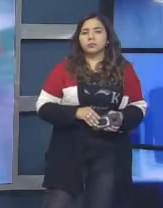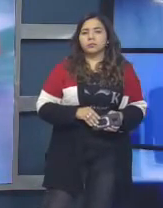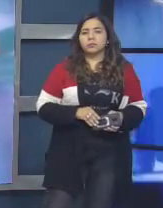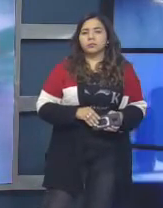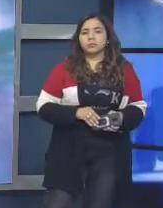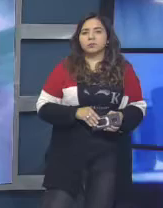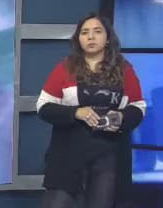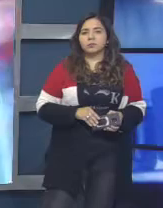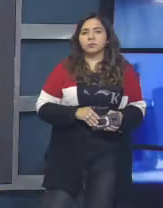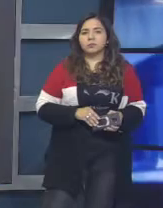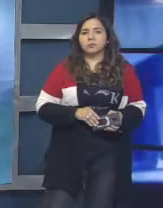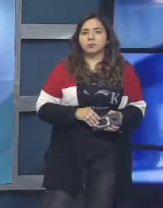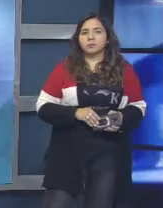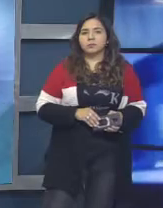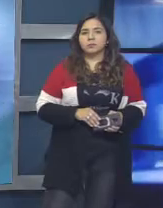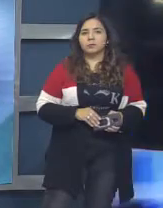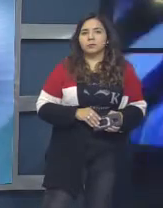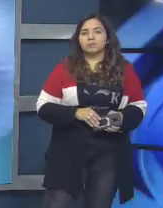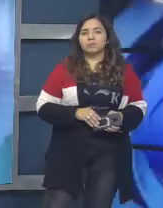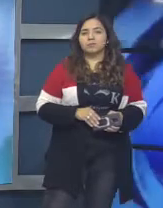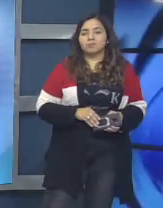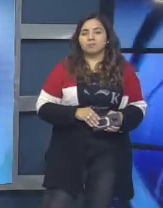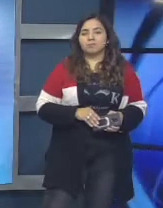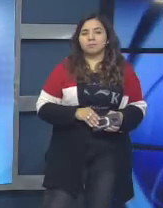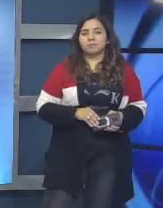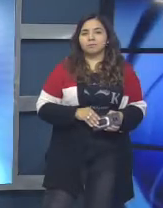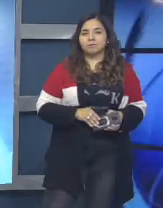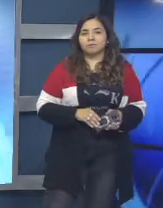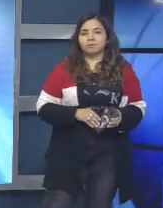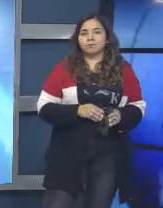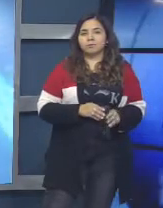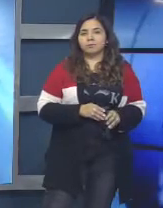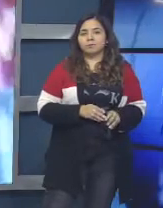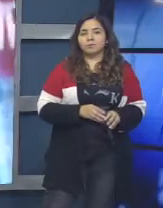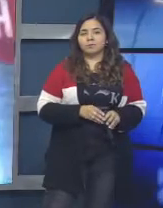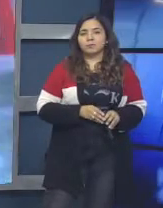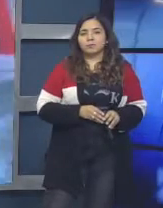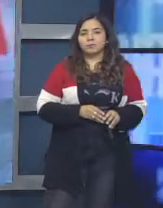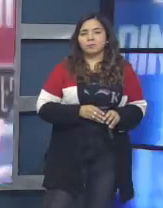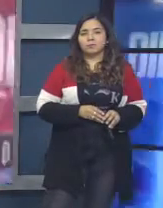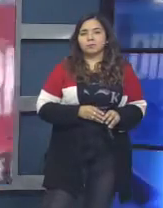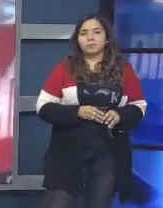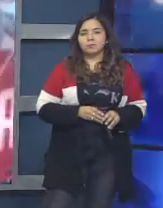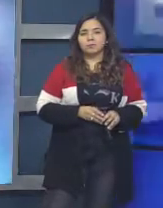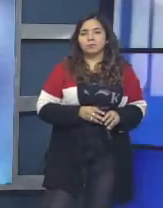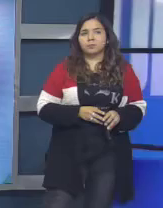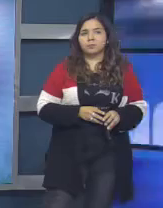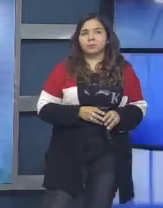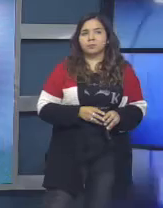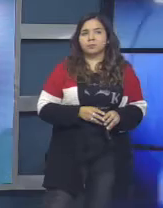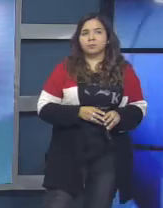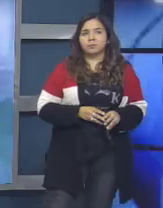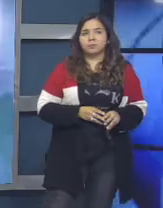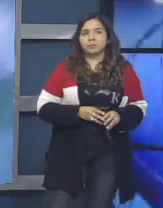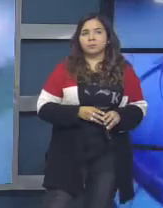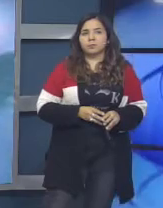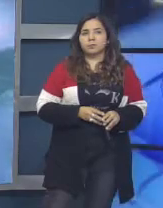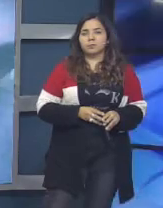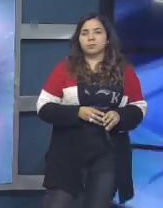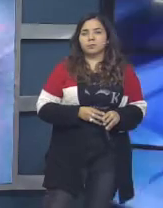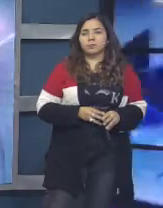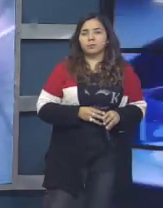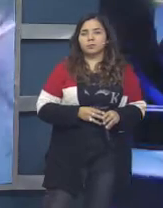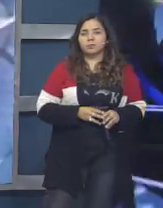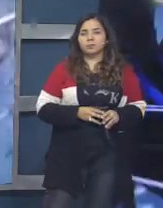Y tendremos que empezar de nuevo. Uh-huh. Tendremos que empezar de nuevo y tratar de buscar